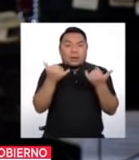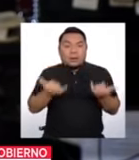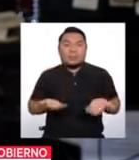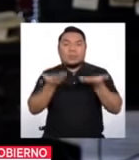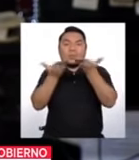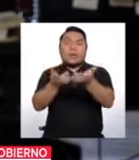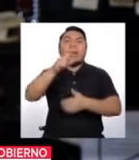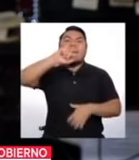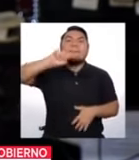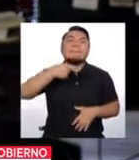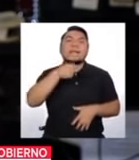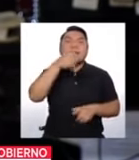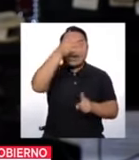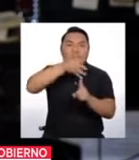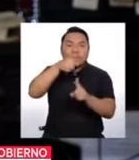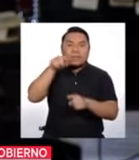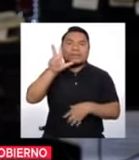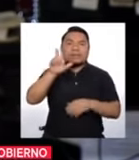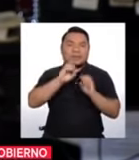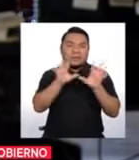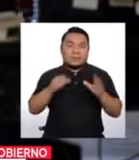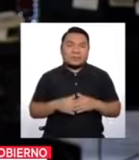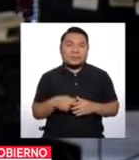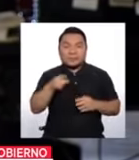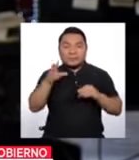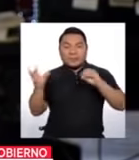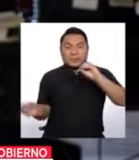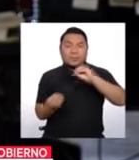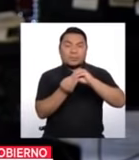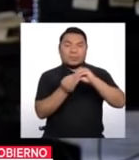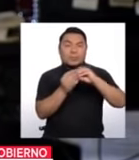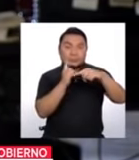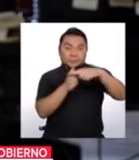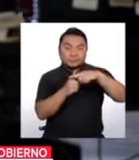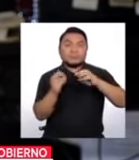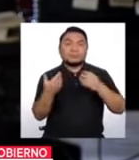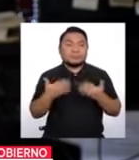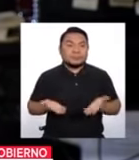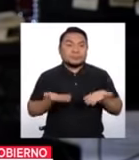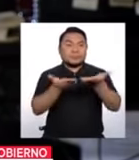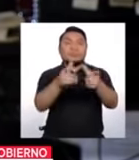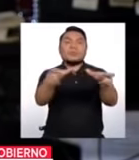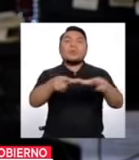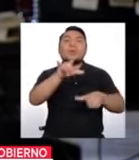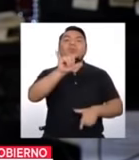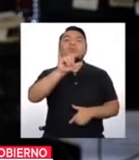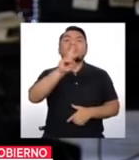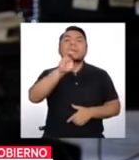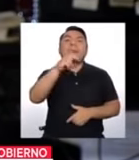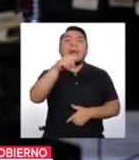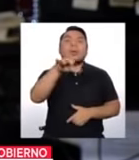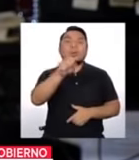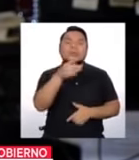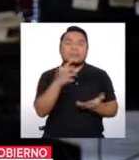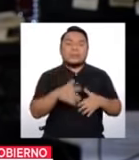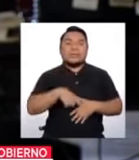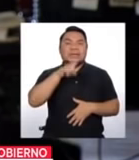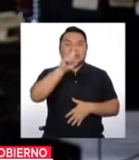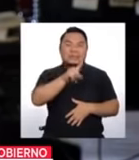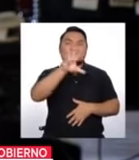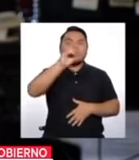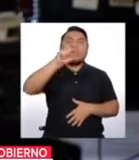1.000 pruebas rápidas en estos 3 días. Adicionalmente, se ha llevado a Yurimaguas un aproximado de casi poco más de